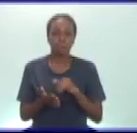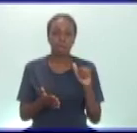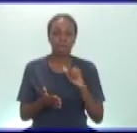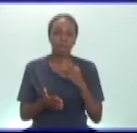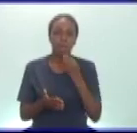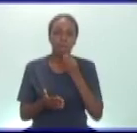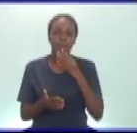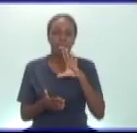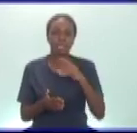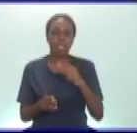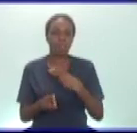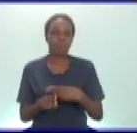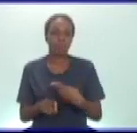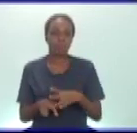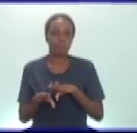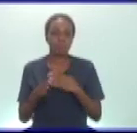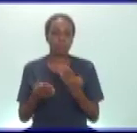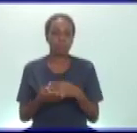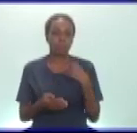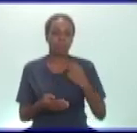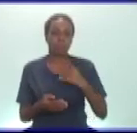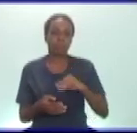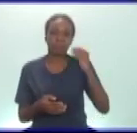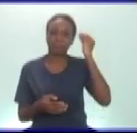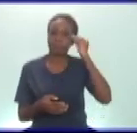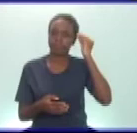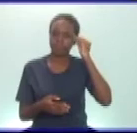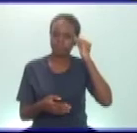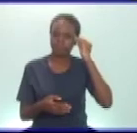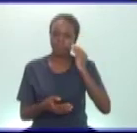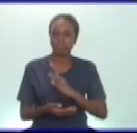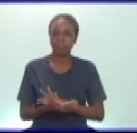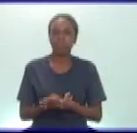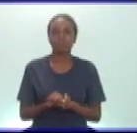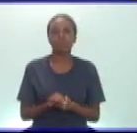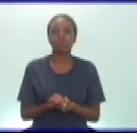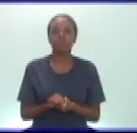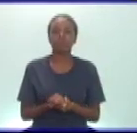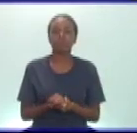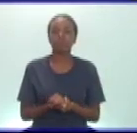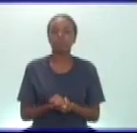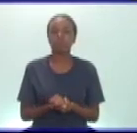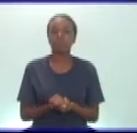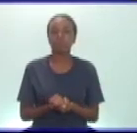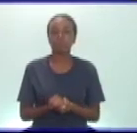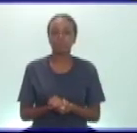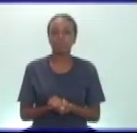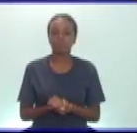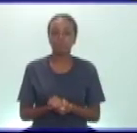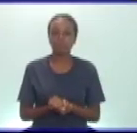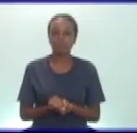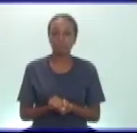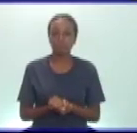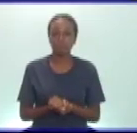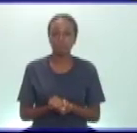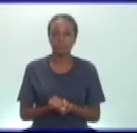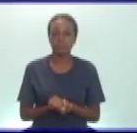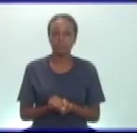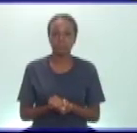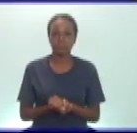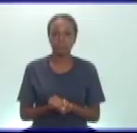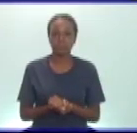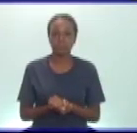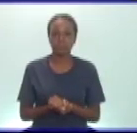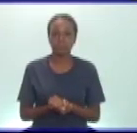también y pone en práctica todos sus conocimientos de gramática. Y concuerdan en tercera persona del